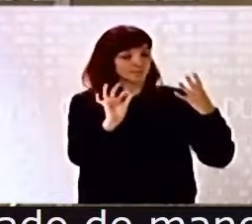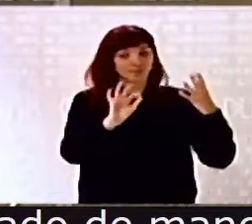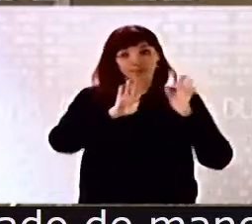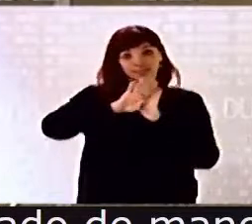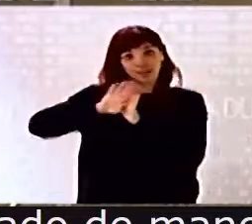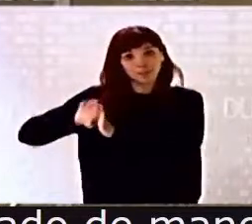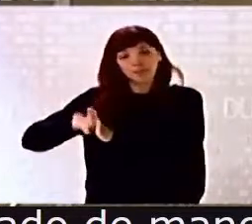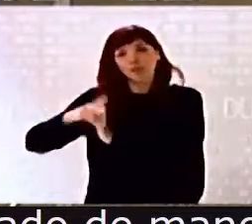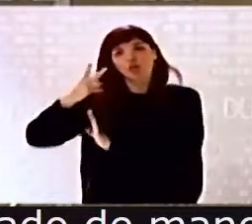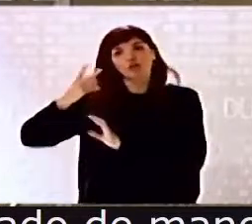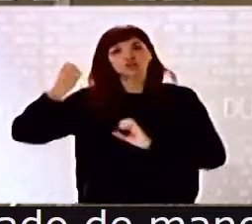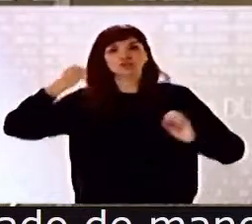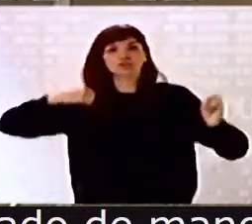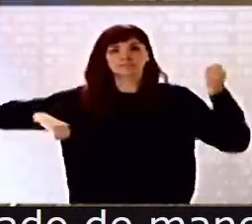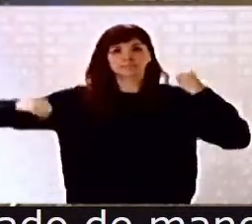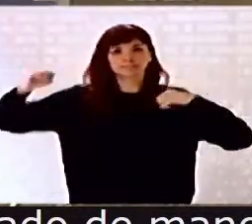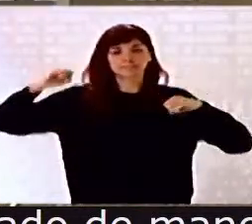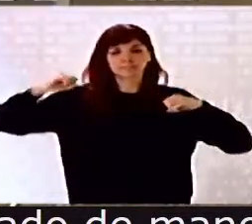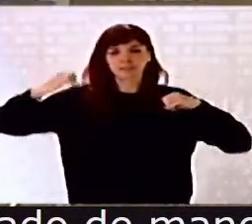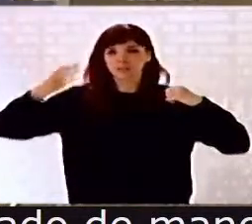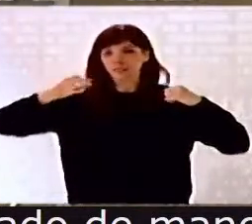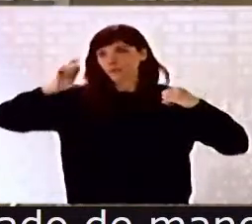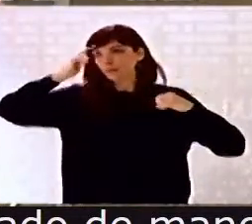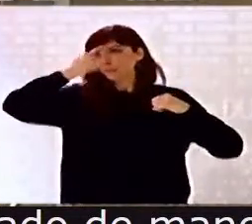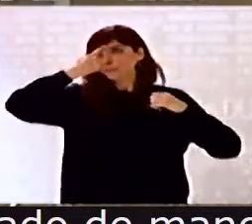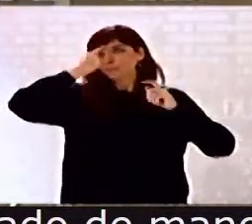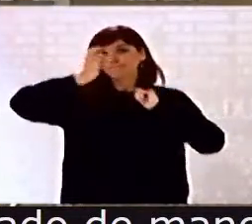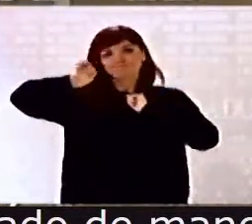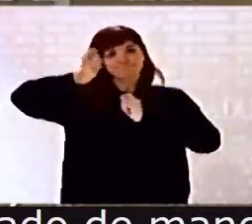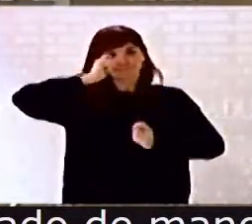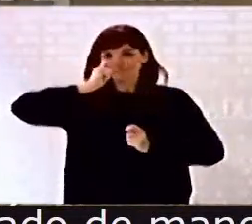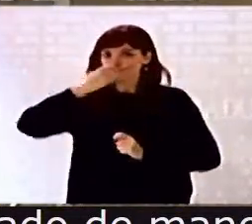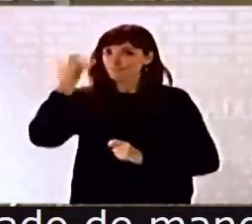que debemos interiorizar en nuestra vida.